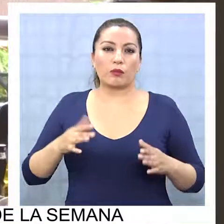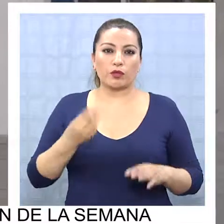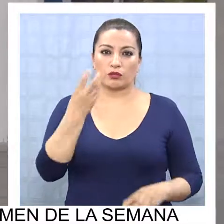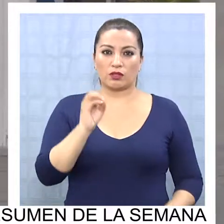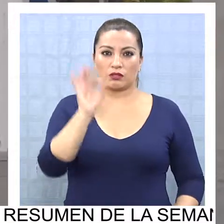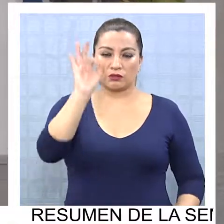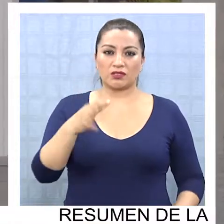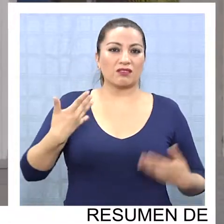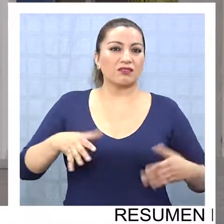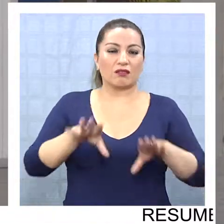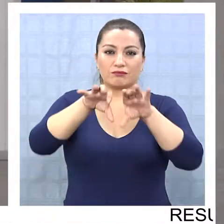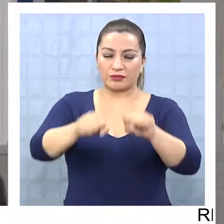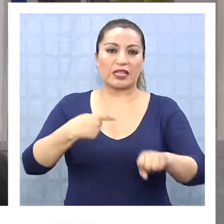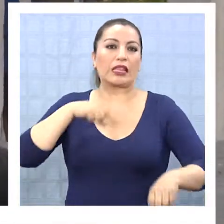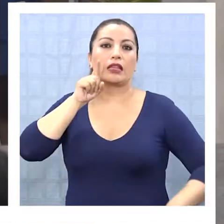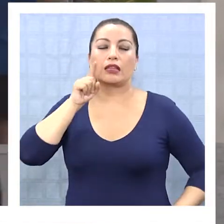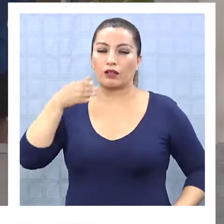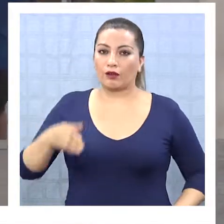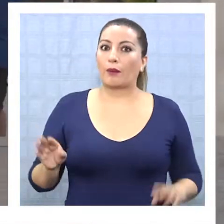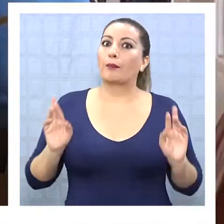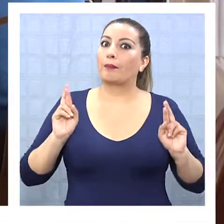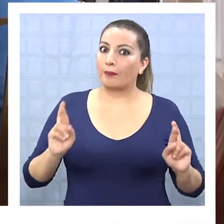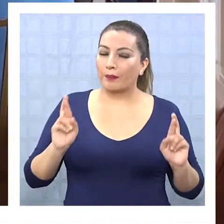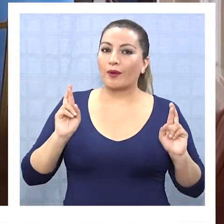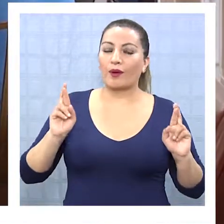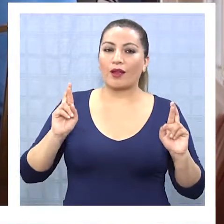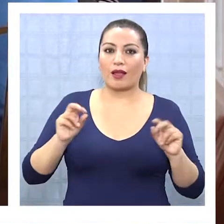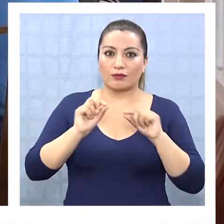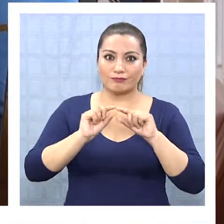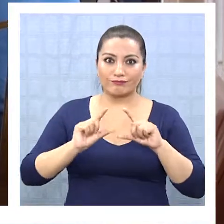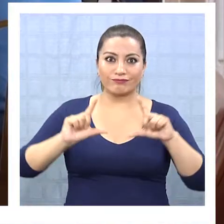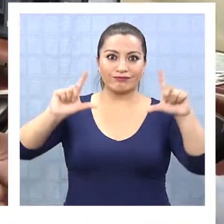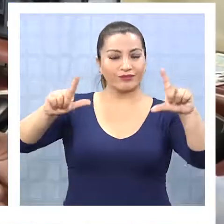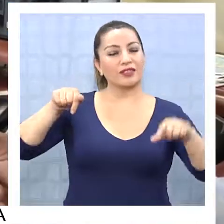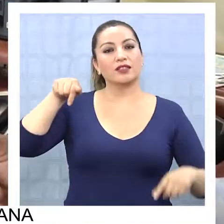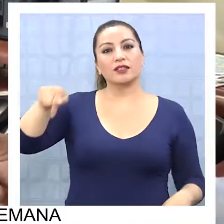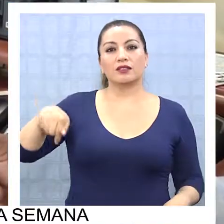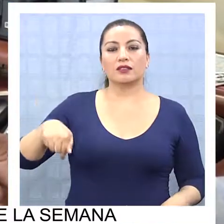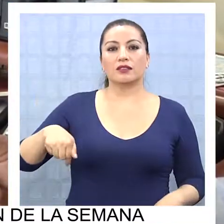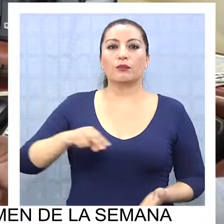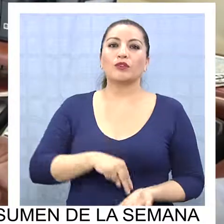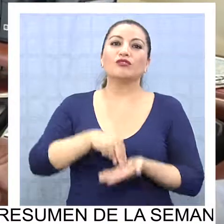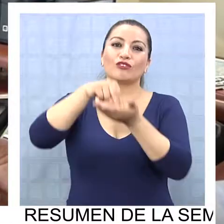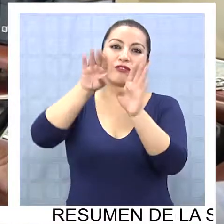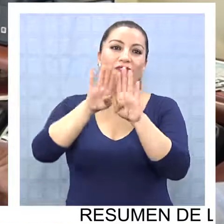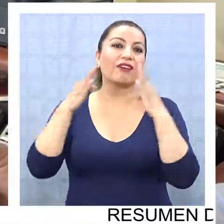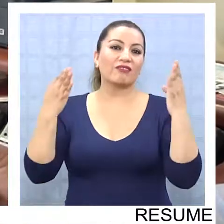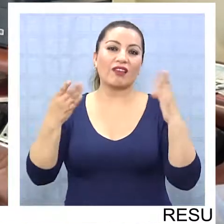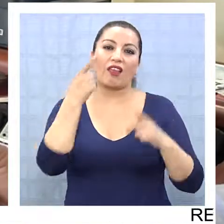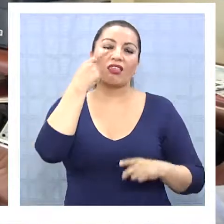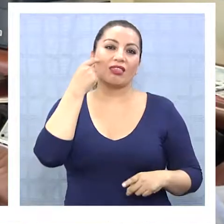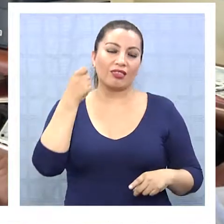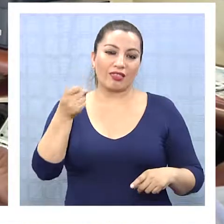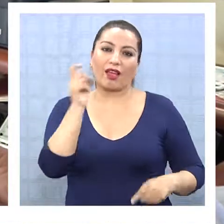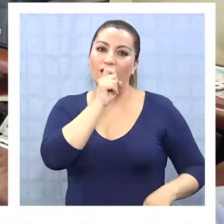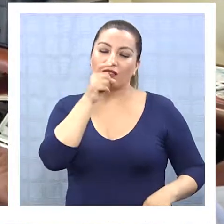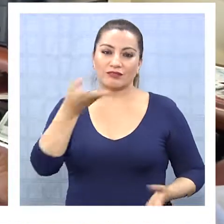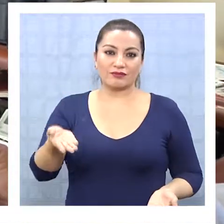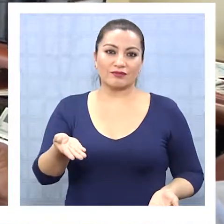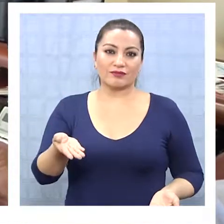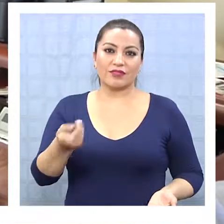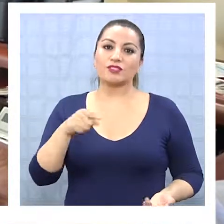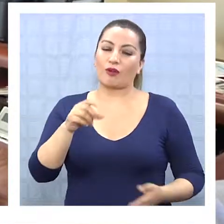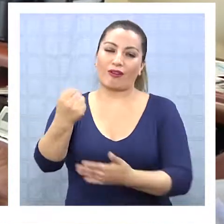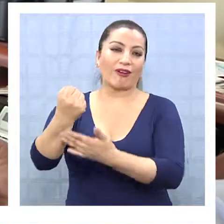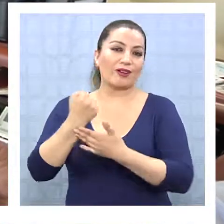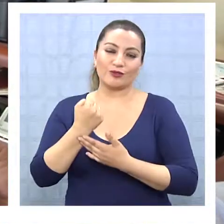por lo menos un 30% de reservas ya tenemos, así que esperamos que esto aumente, sobre todo que la zona franca va a abrir esos días, así que eso